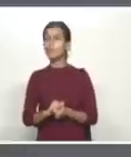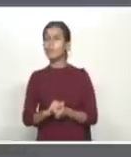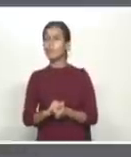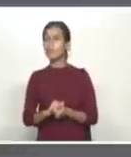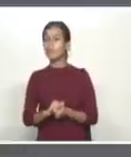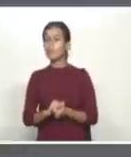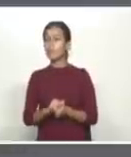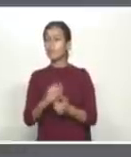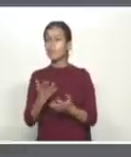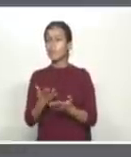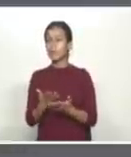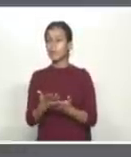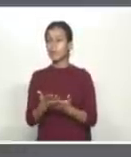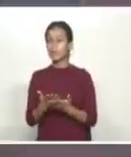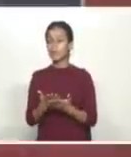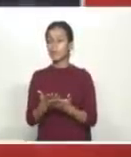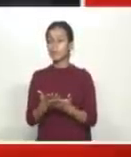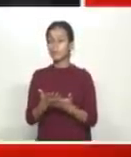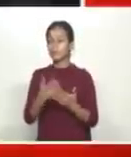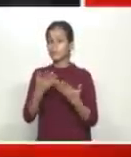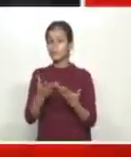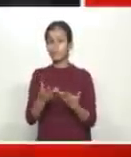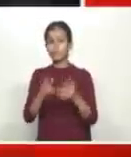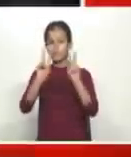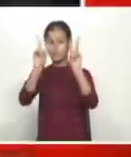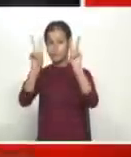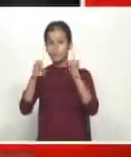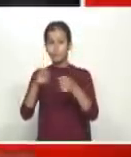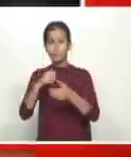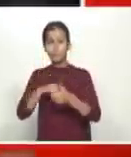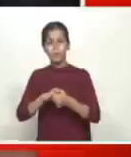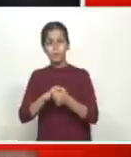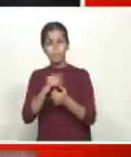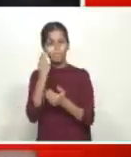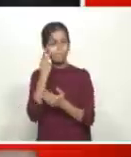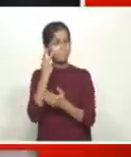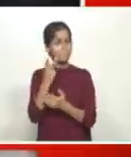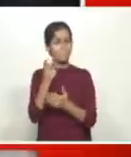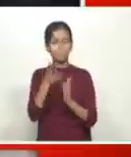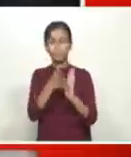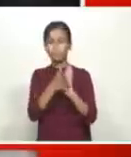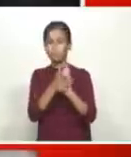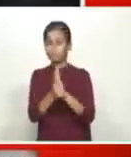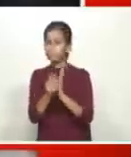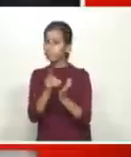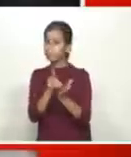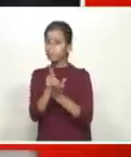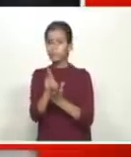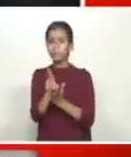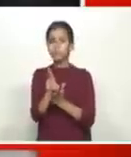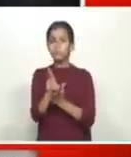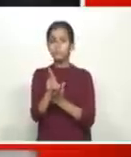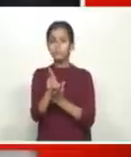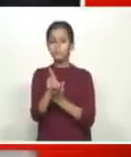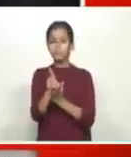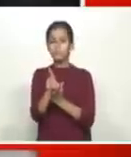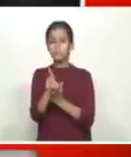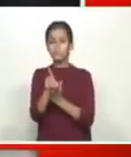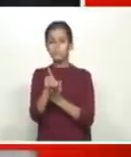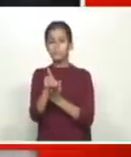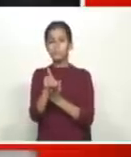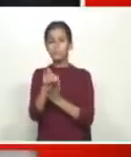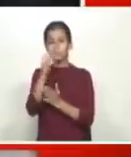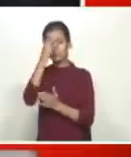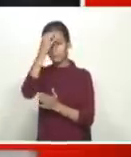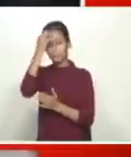un sistema rentista que solo ve en la capacidad de ingreso, que no es un sistema social,